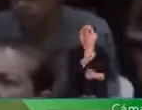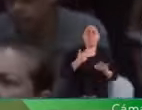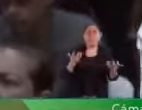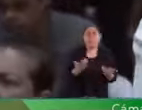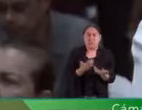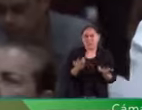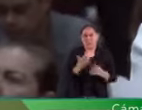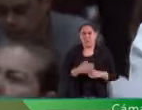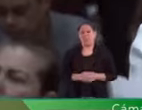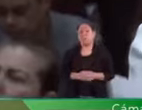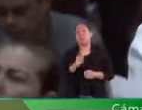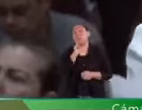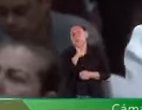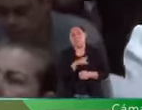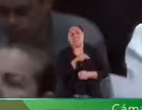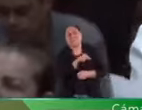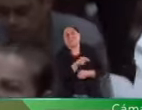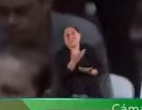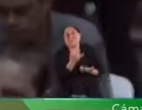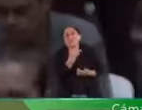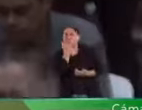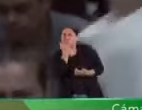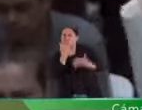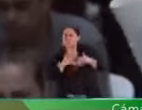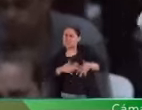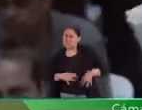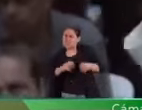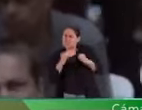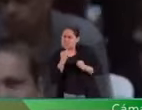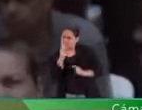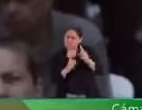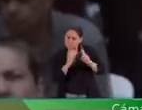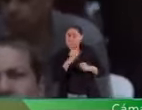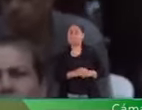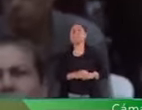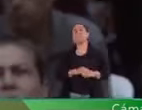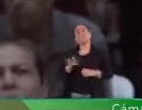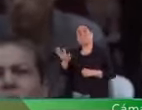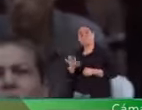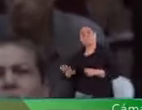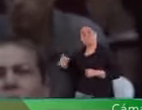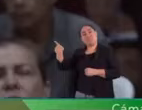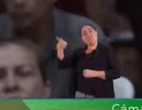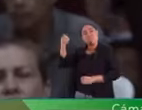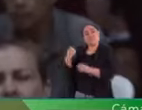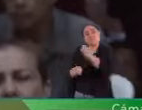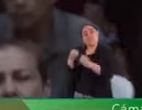y además totalmente tendenciosas. Hay un tribunal de disciplina